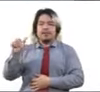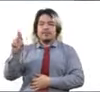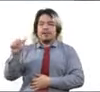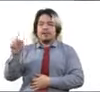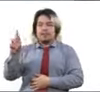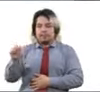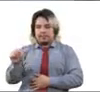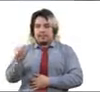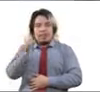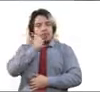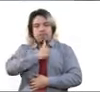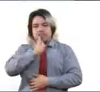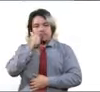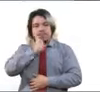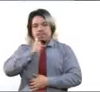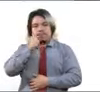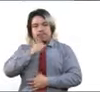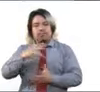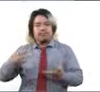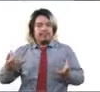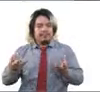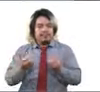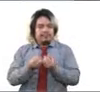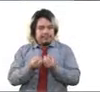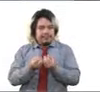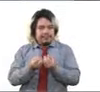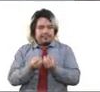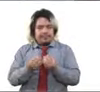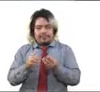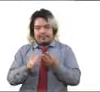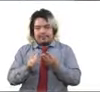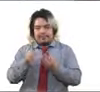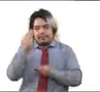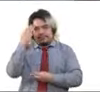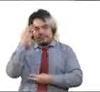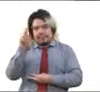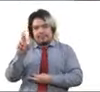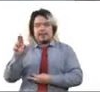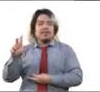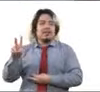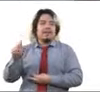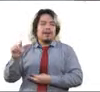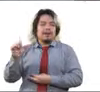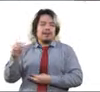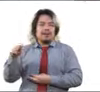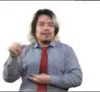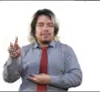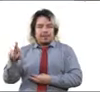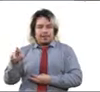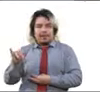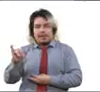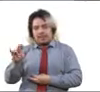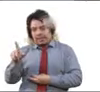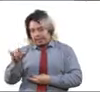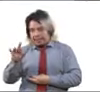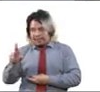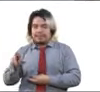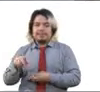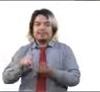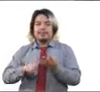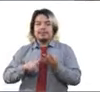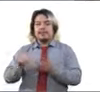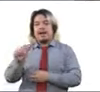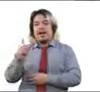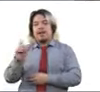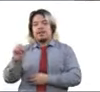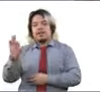siempre está atenta a cómo vamos. Maestro Vladimir Valdés, doctor Adolfo Romero,